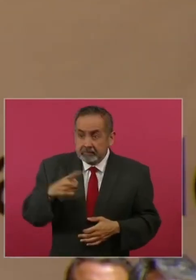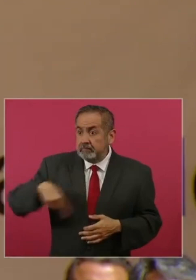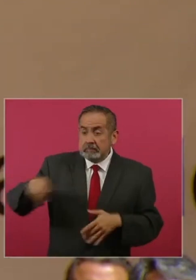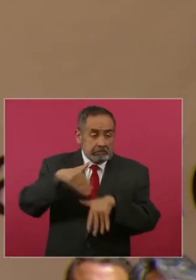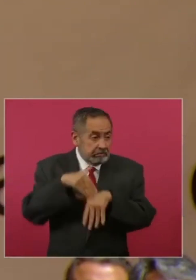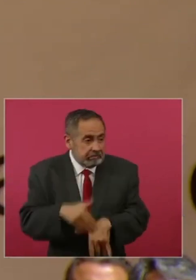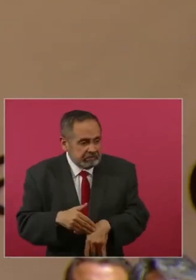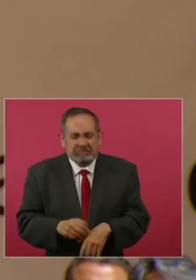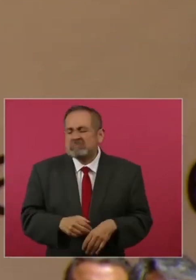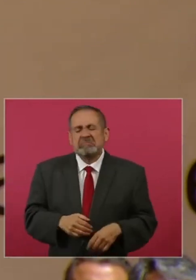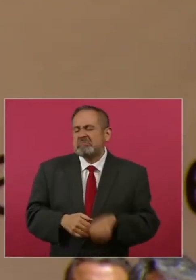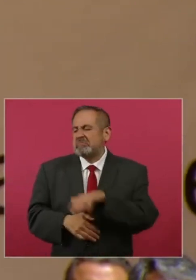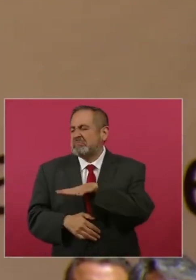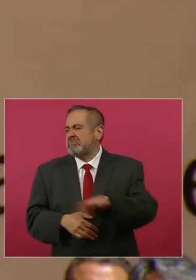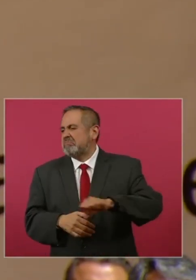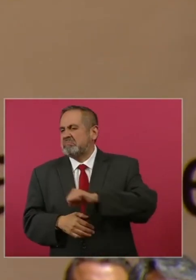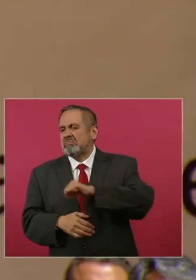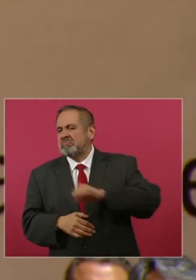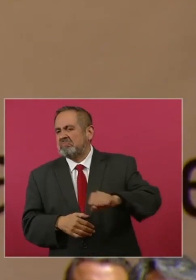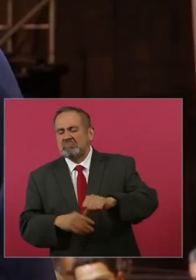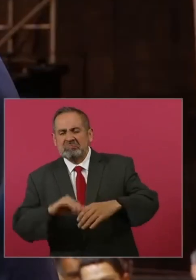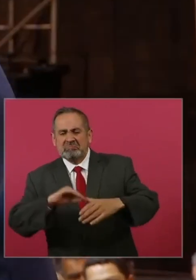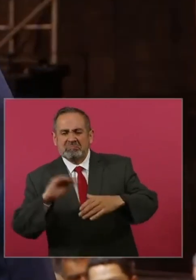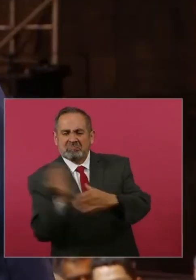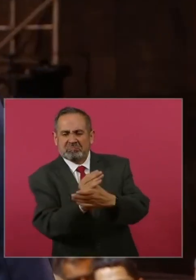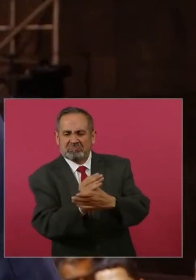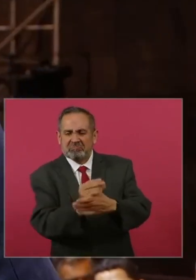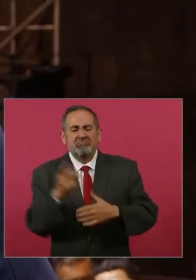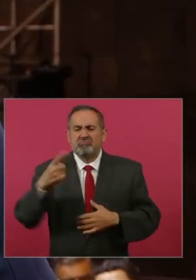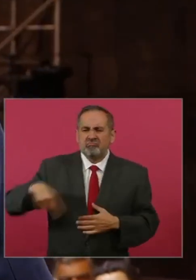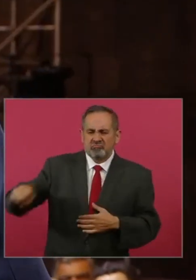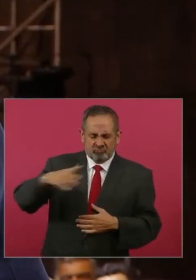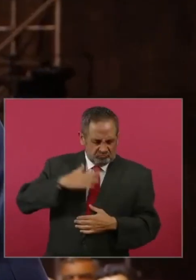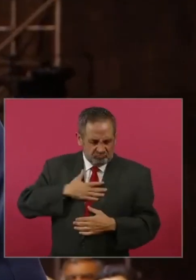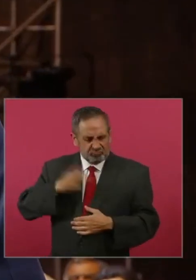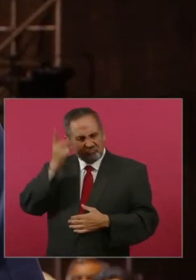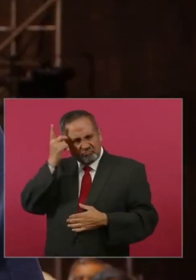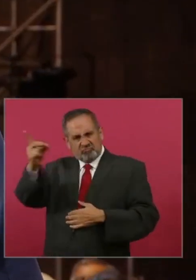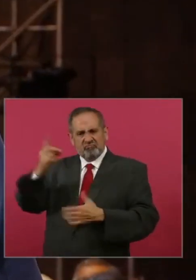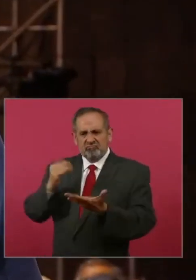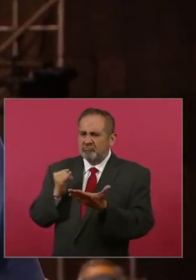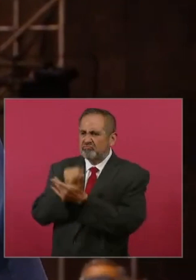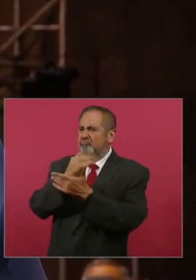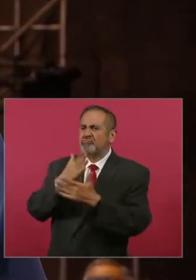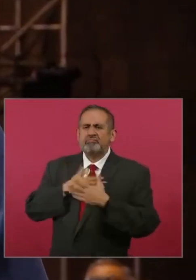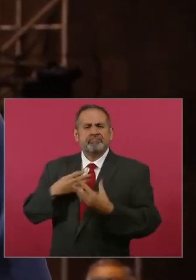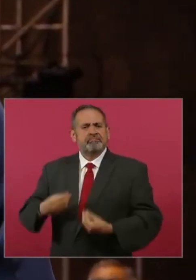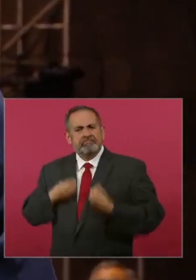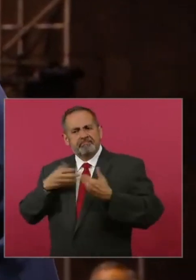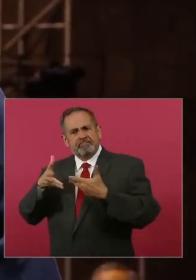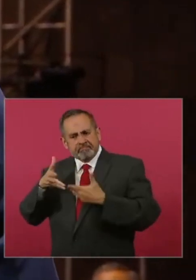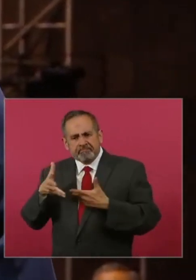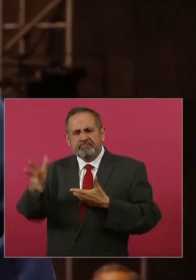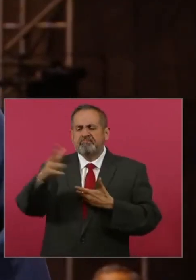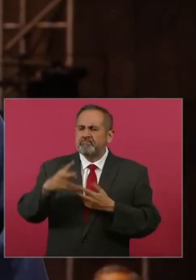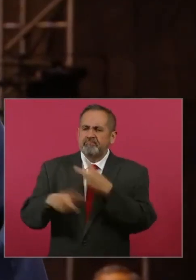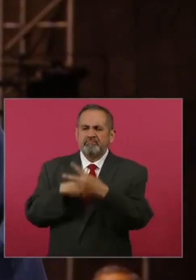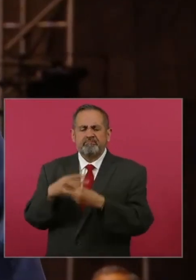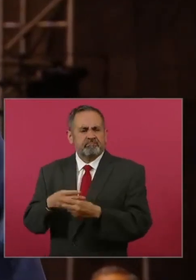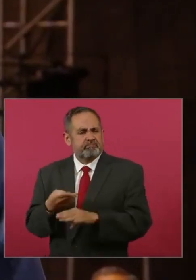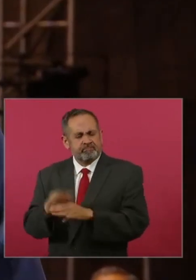no hacen mella en quienes han decidido no ser dueños de su propio destino because y están